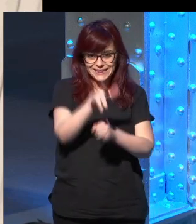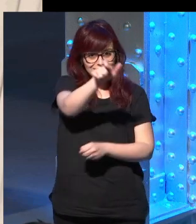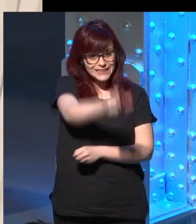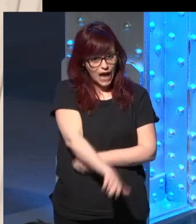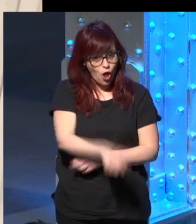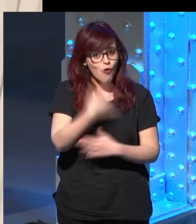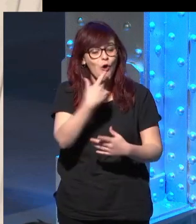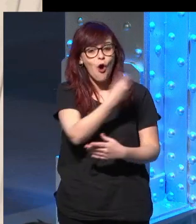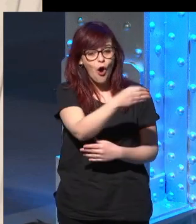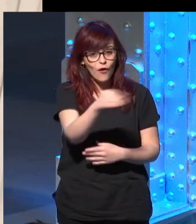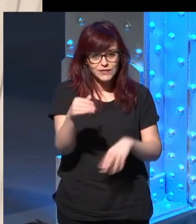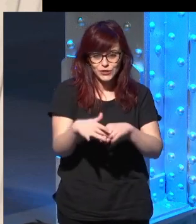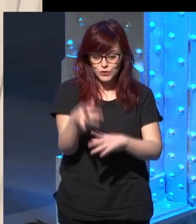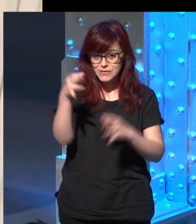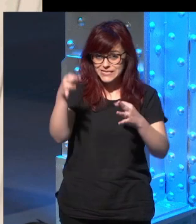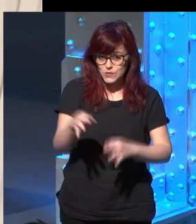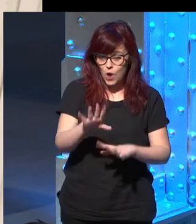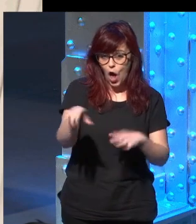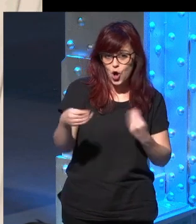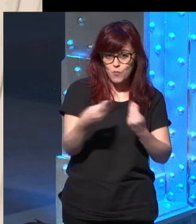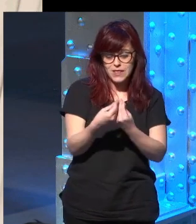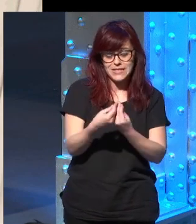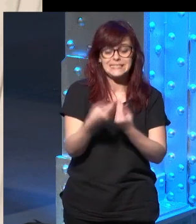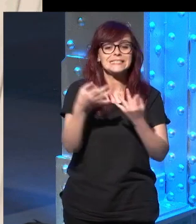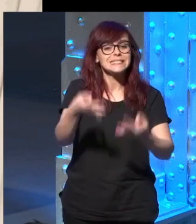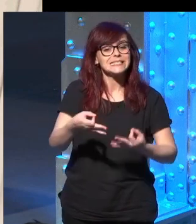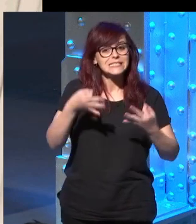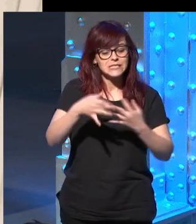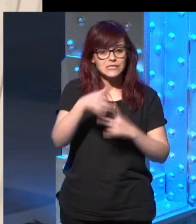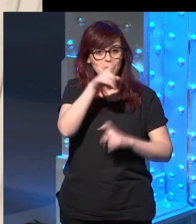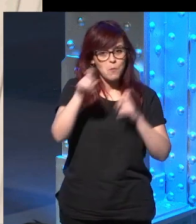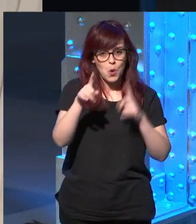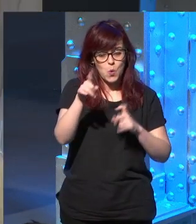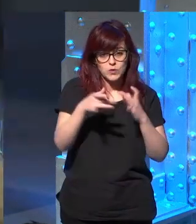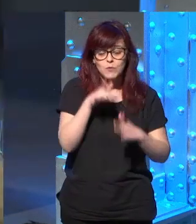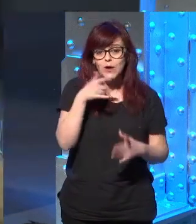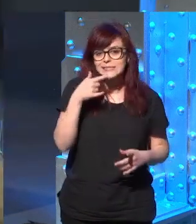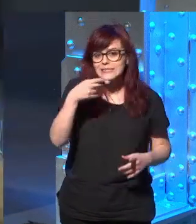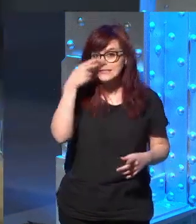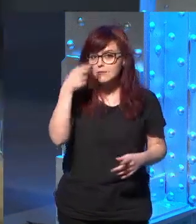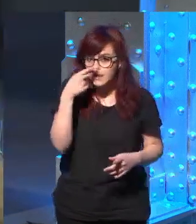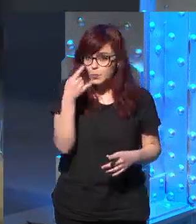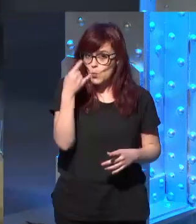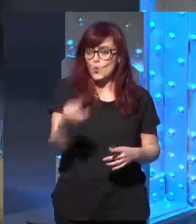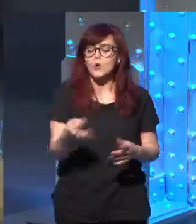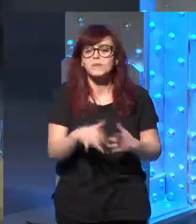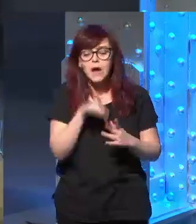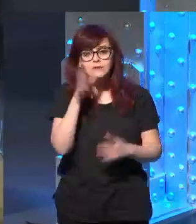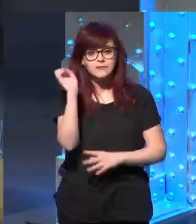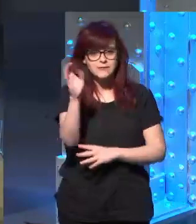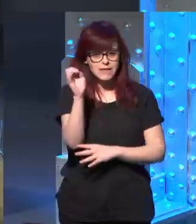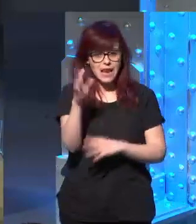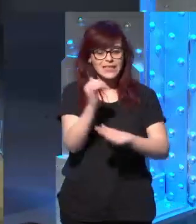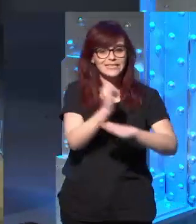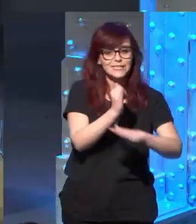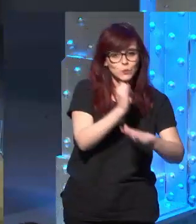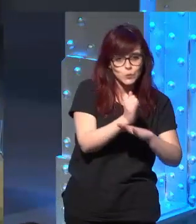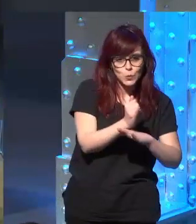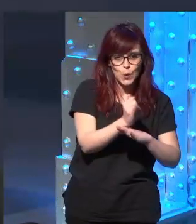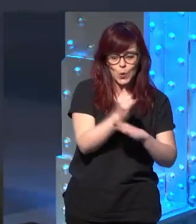estos jóvenes que nos acompañan y que suelen venir a este tipo de eventos. Esto suele interesar siempre que hablo en charlas de